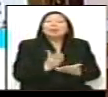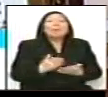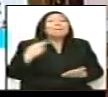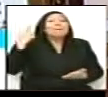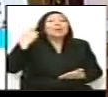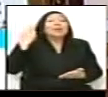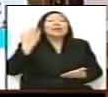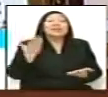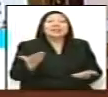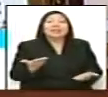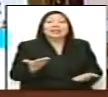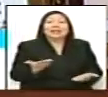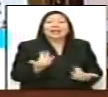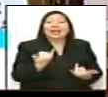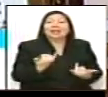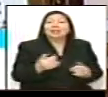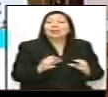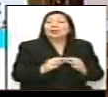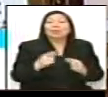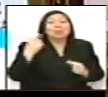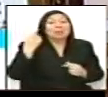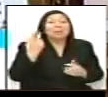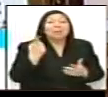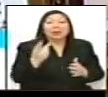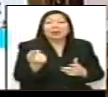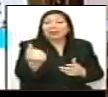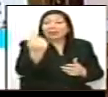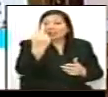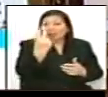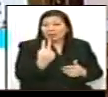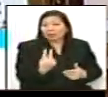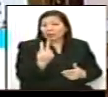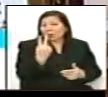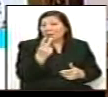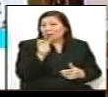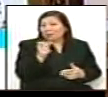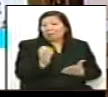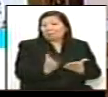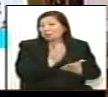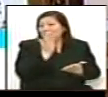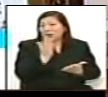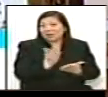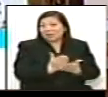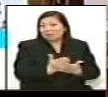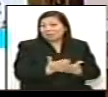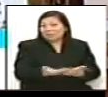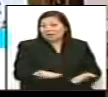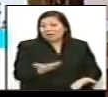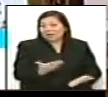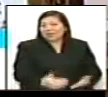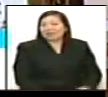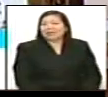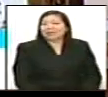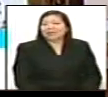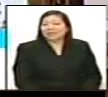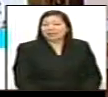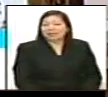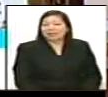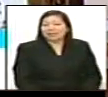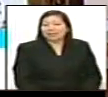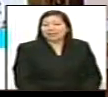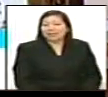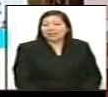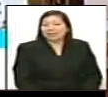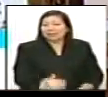política inmediata a esa bancada por haber traído a dos personas con serios problemas ante la justicia? Entonces deberíamos pensar, por ejemplo,